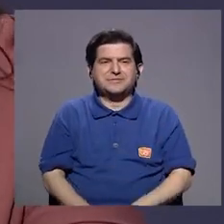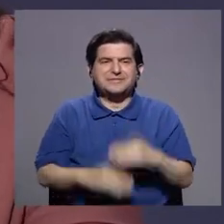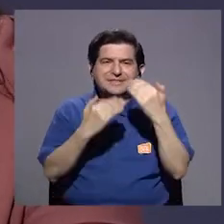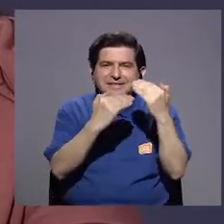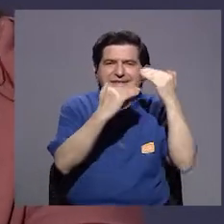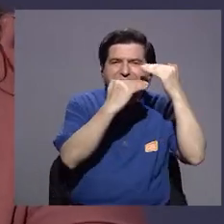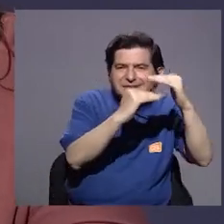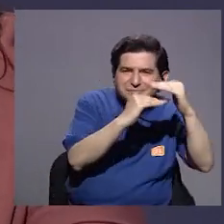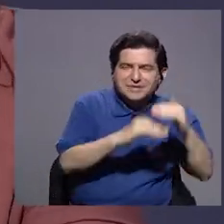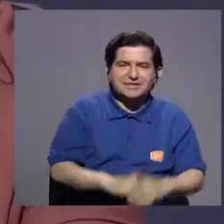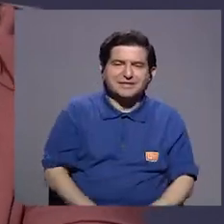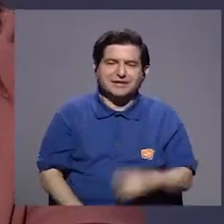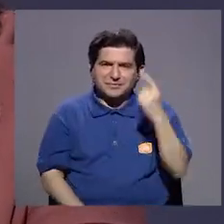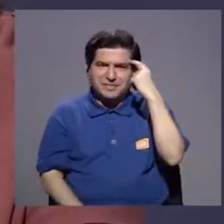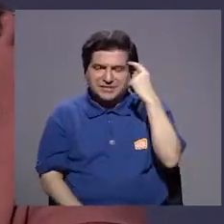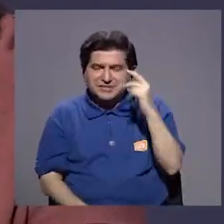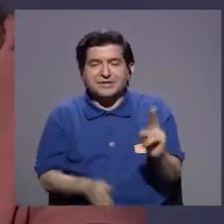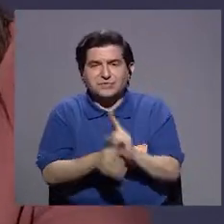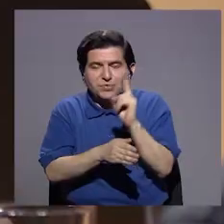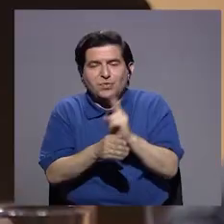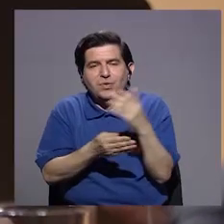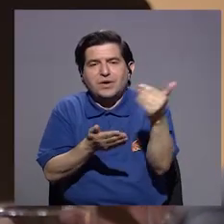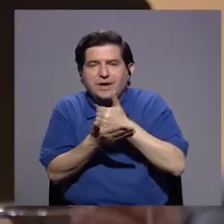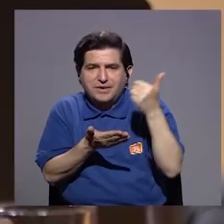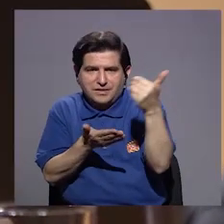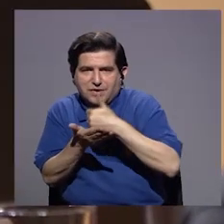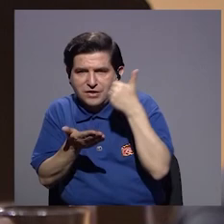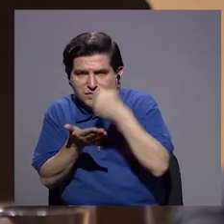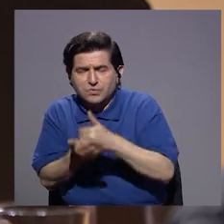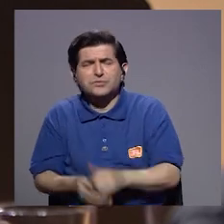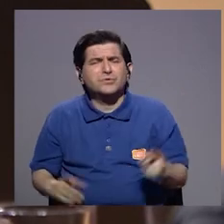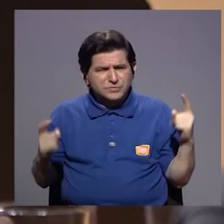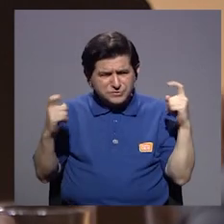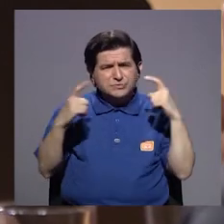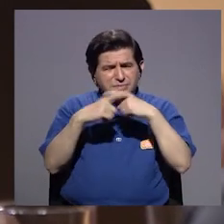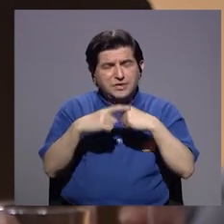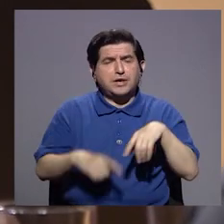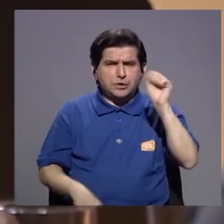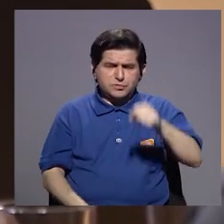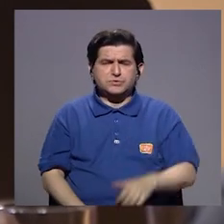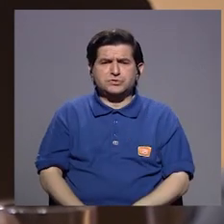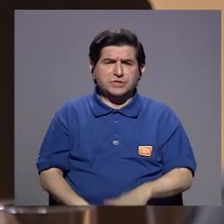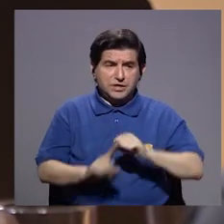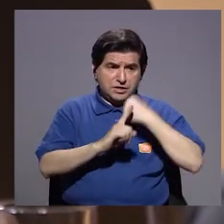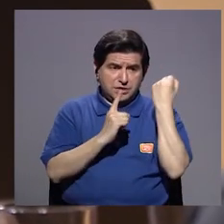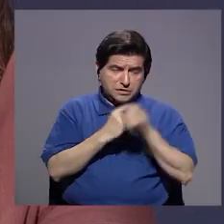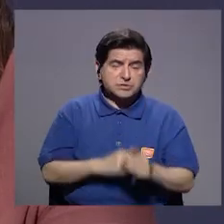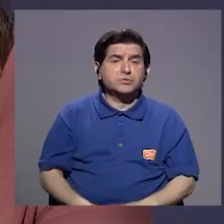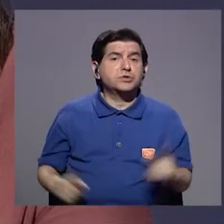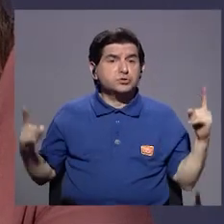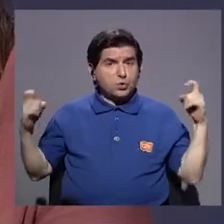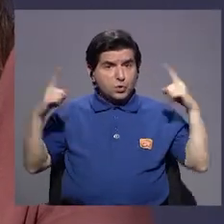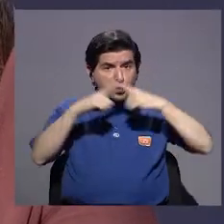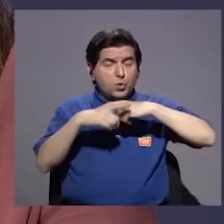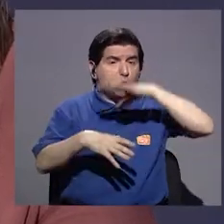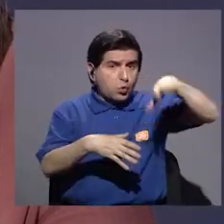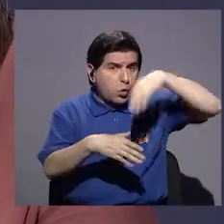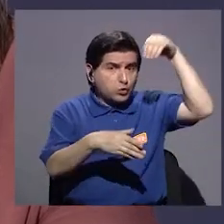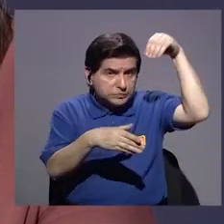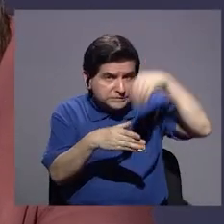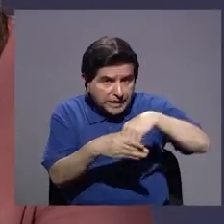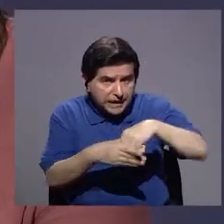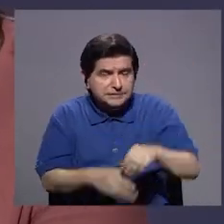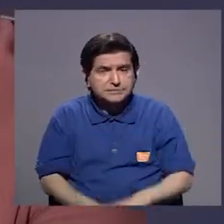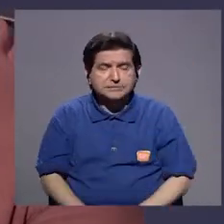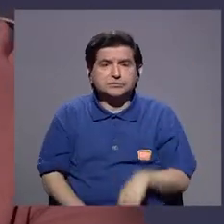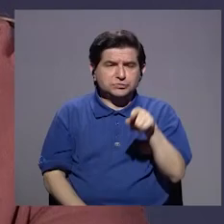acotar y racionalizar recursos, obviamente, ¿verdad? Porque era... Es muy complicado. No, es una apuesta muy arriesgada, muy compleja en un contexto